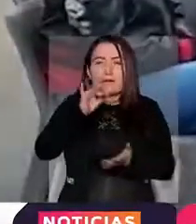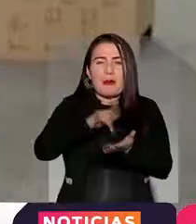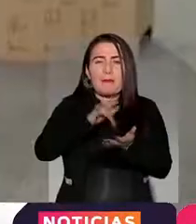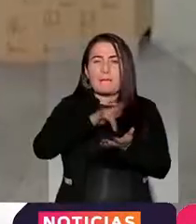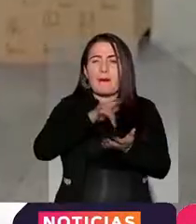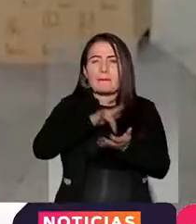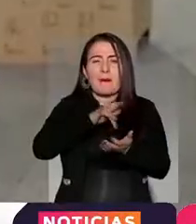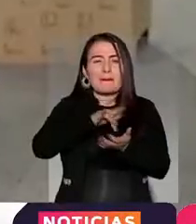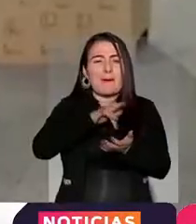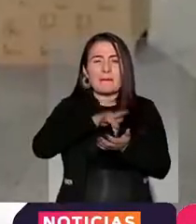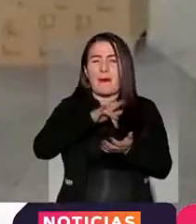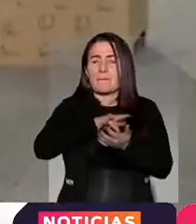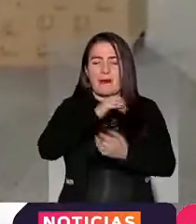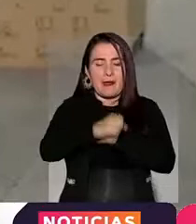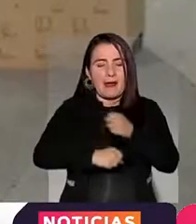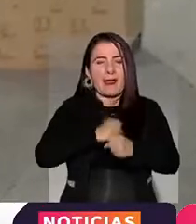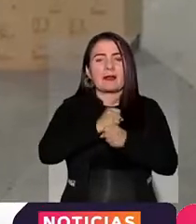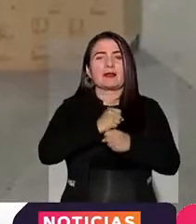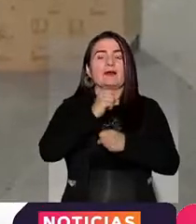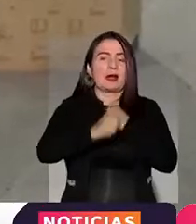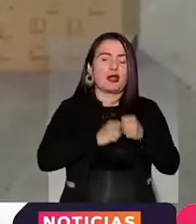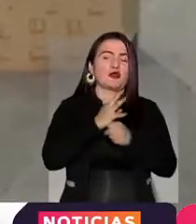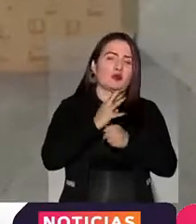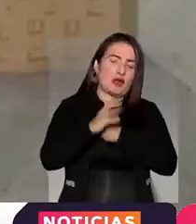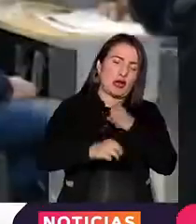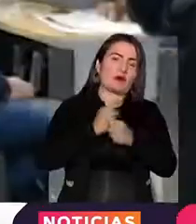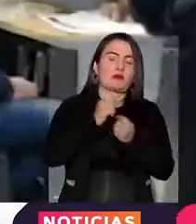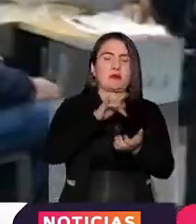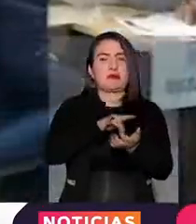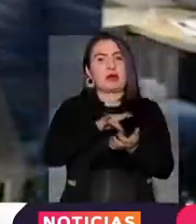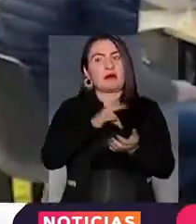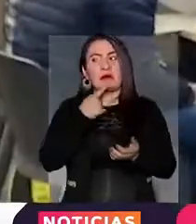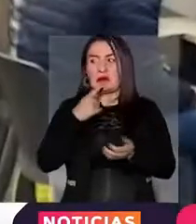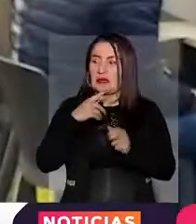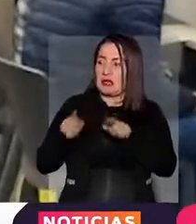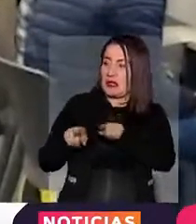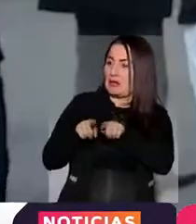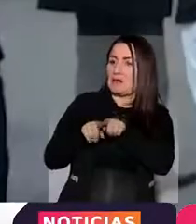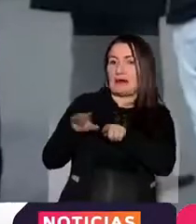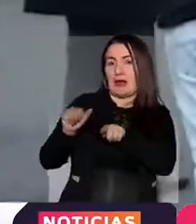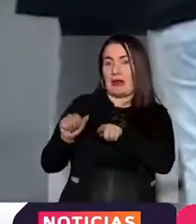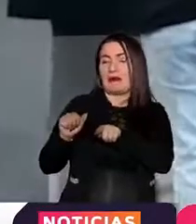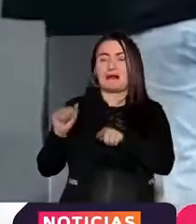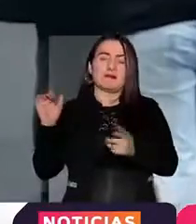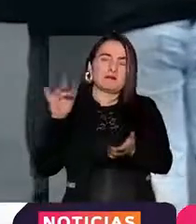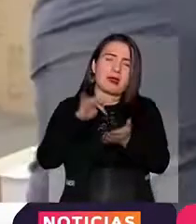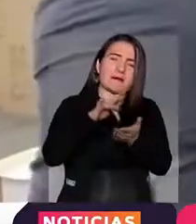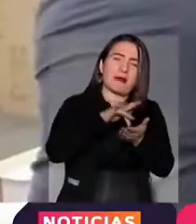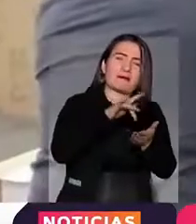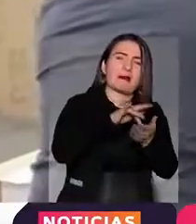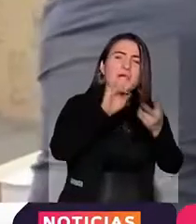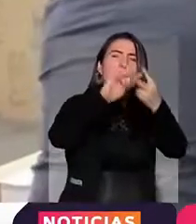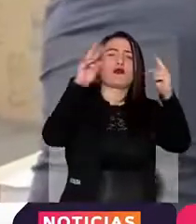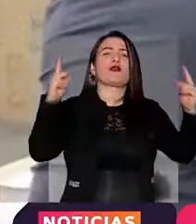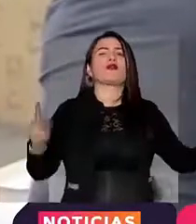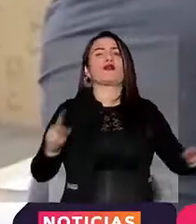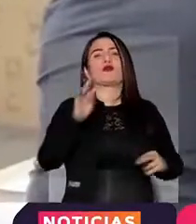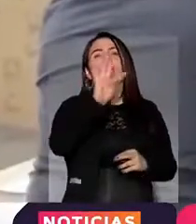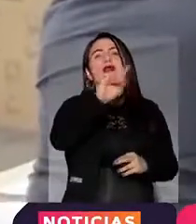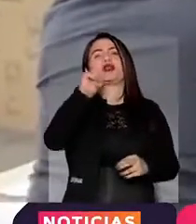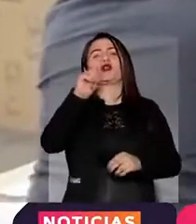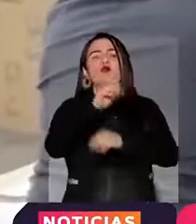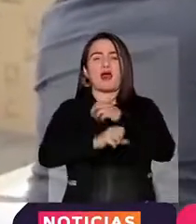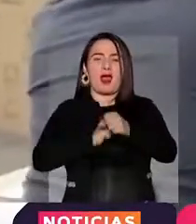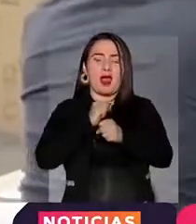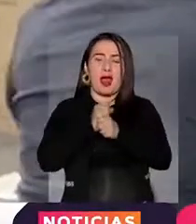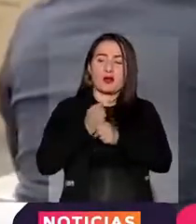habilitado. A pesar de ello, no sintió una gran diferencia en la jornada. Junto a su hermana María del Pilar, asisten fielmente a Croferías desde hace 41 años,